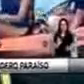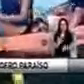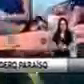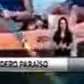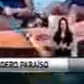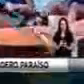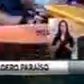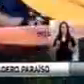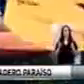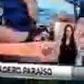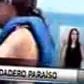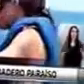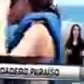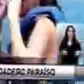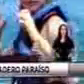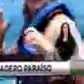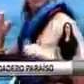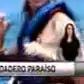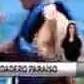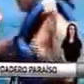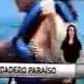disfrutar del agua.